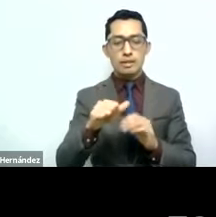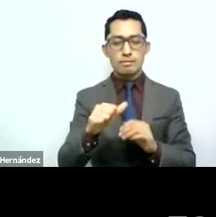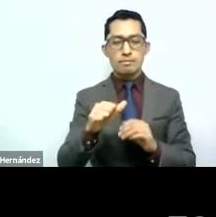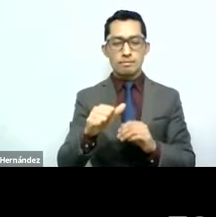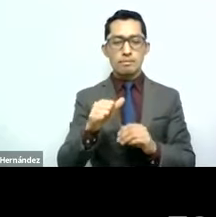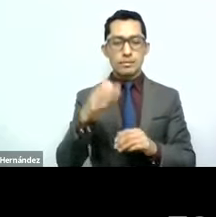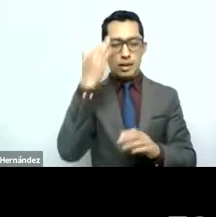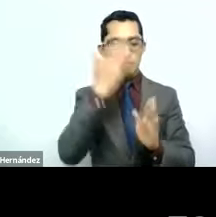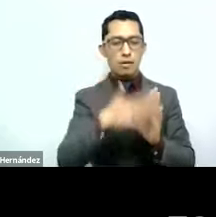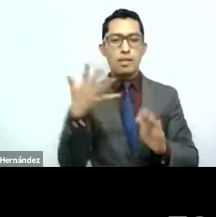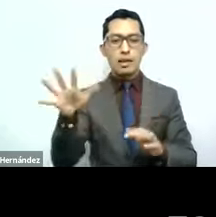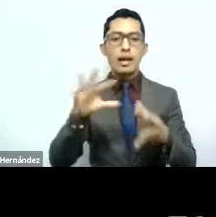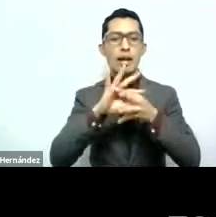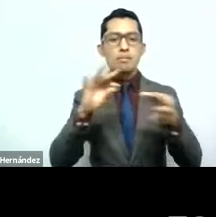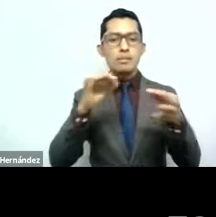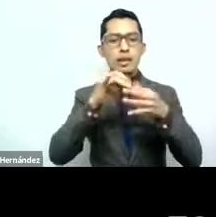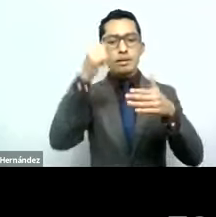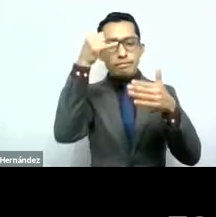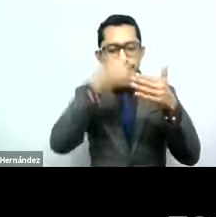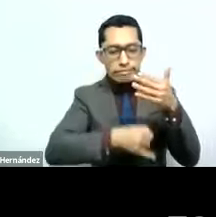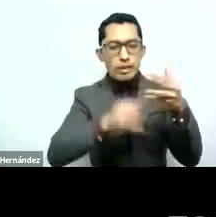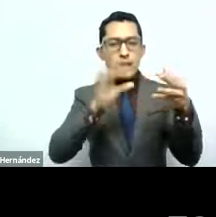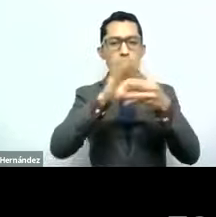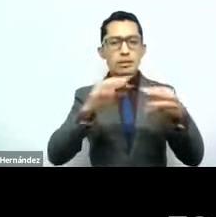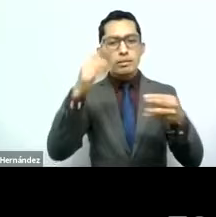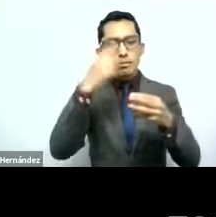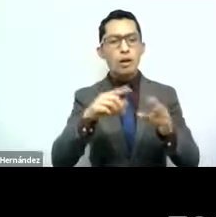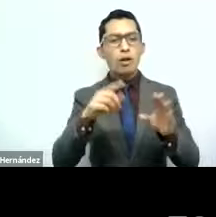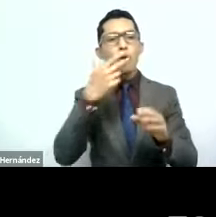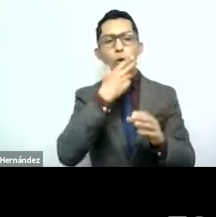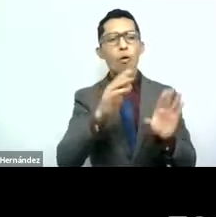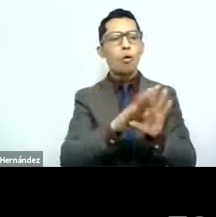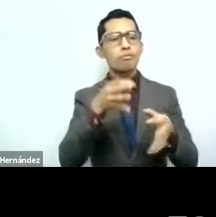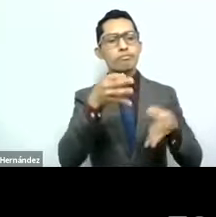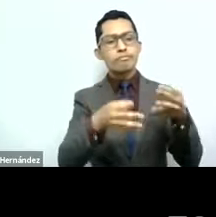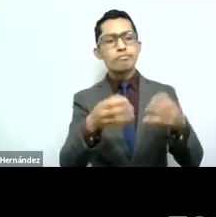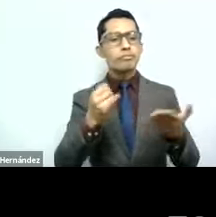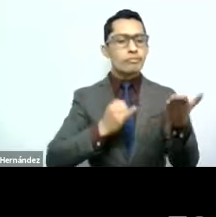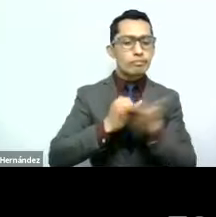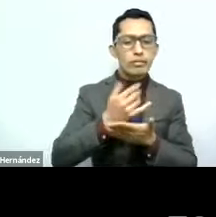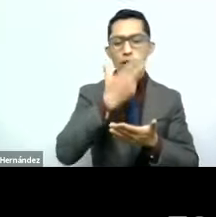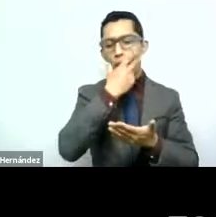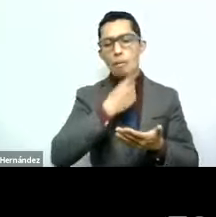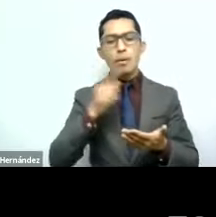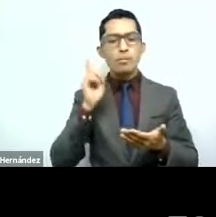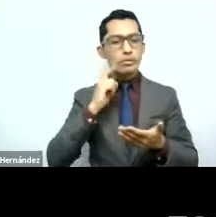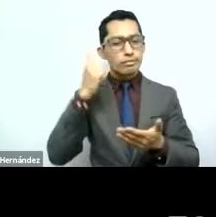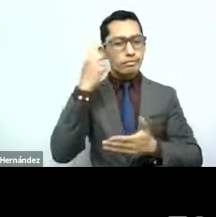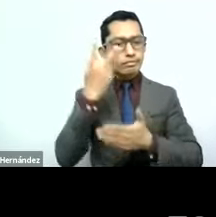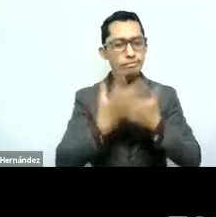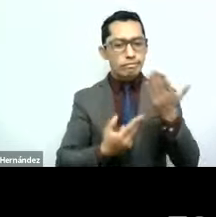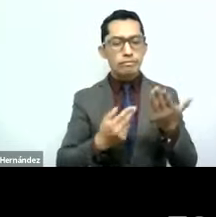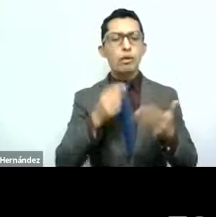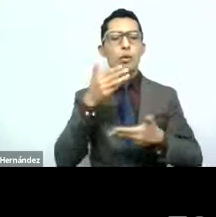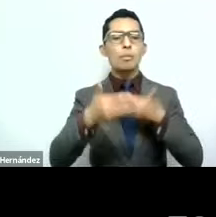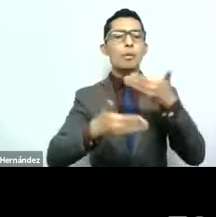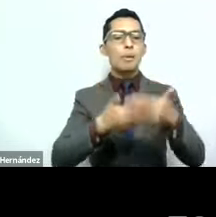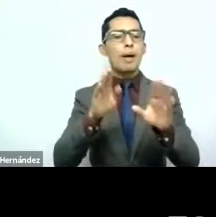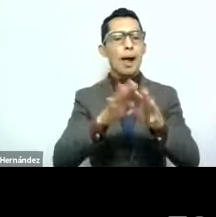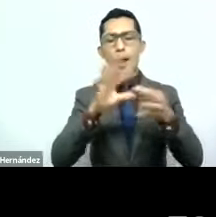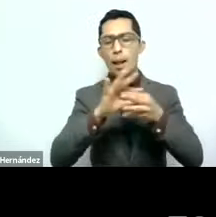ya desglosa, ¿no? Empieza a desglosar estos elementos para juzgar con perspectiva de género, los pasos que deben seguirse,